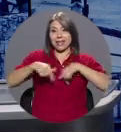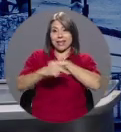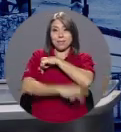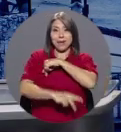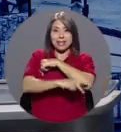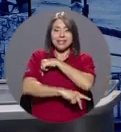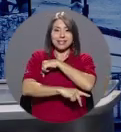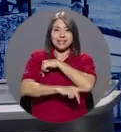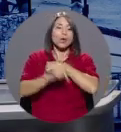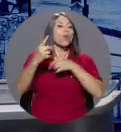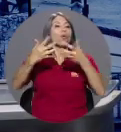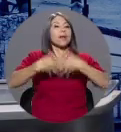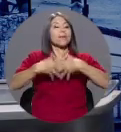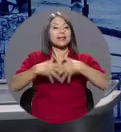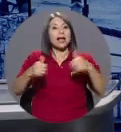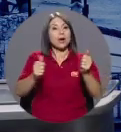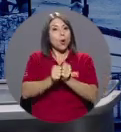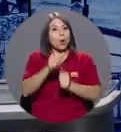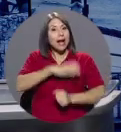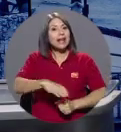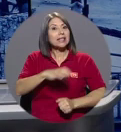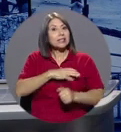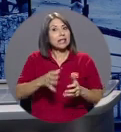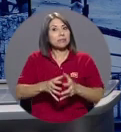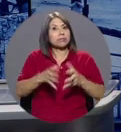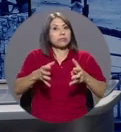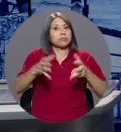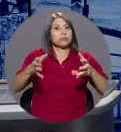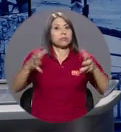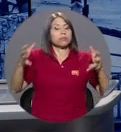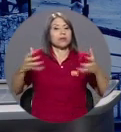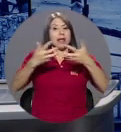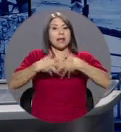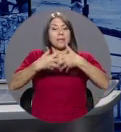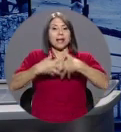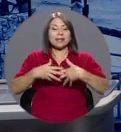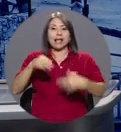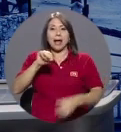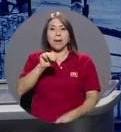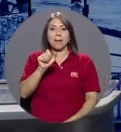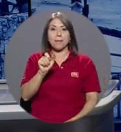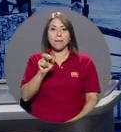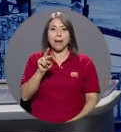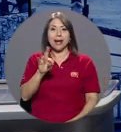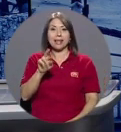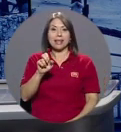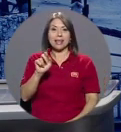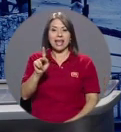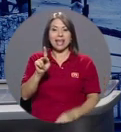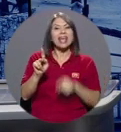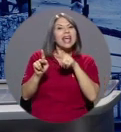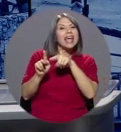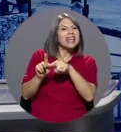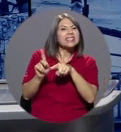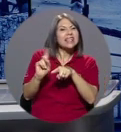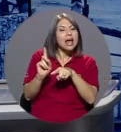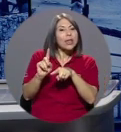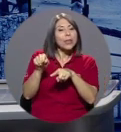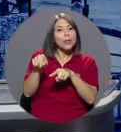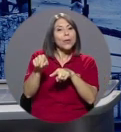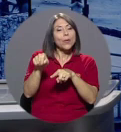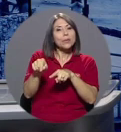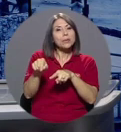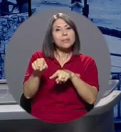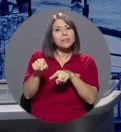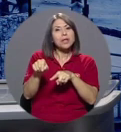importante en el país, una empresa con características industriales, que es la empresa Martec. Esta empresa está